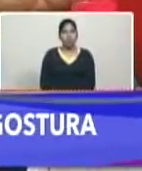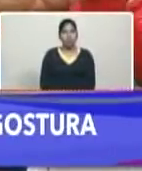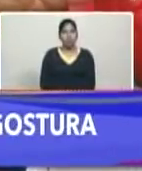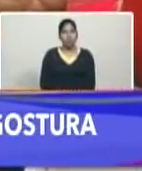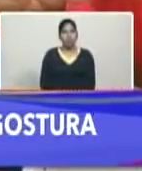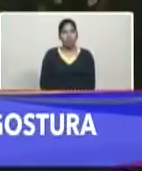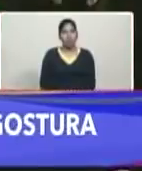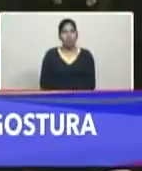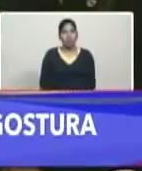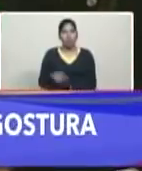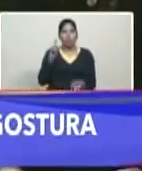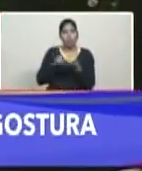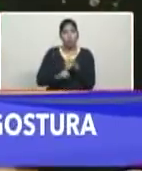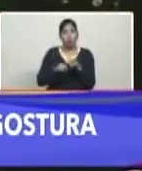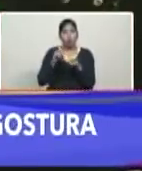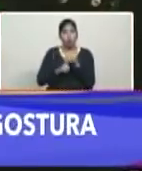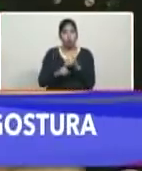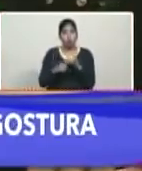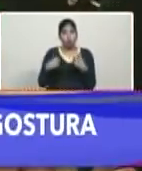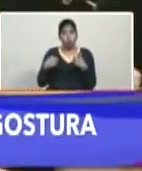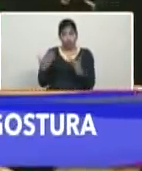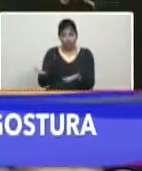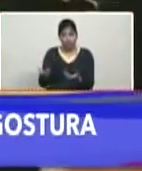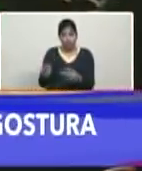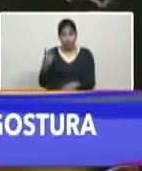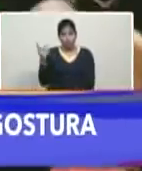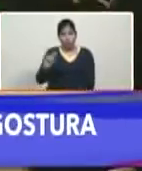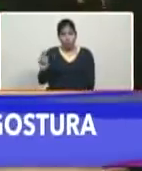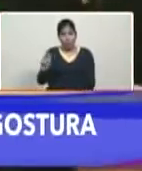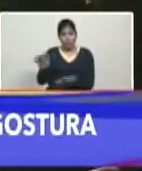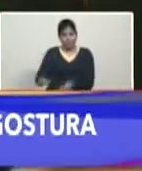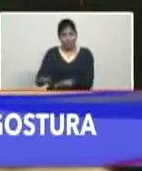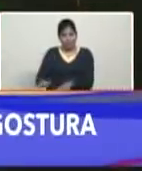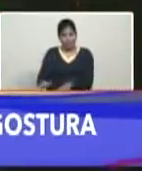Cilia, se las voy a dejar dos meses.